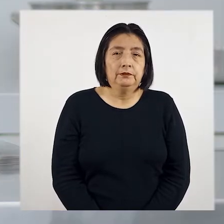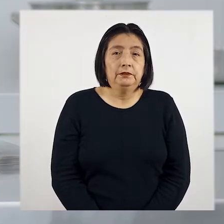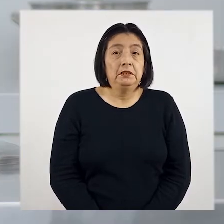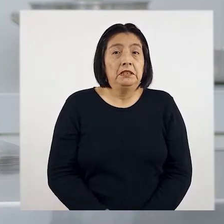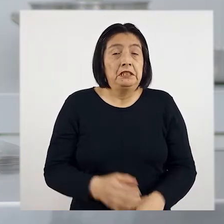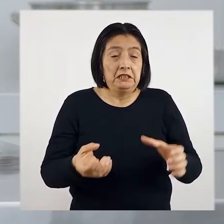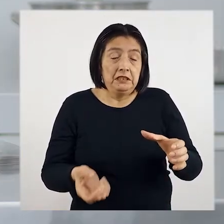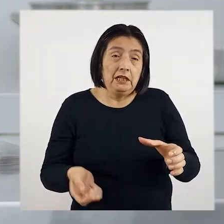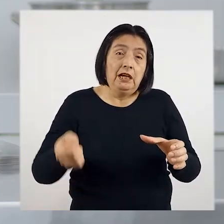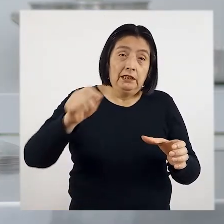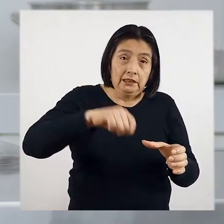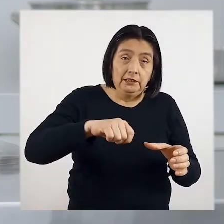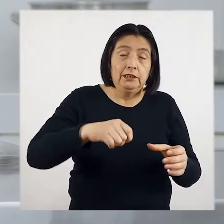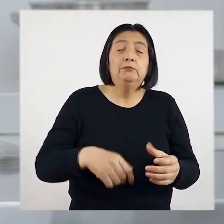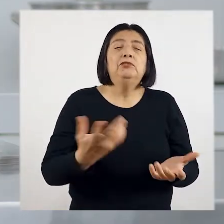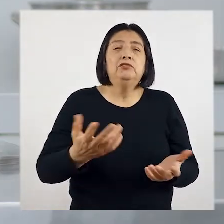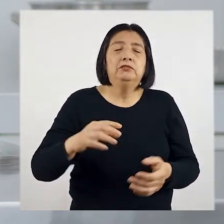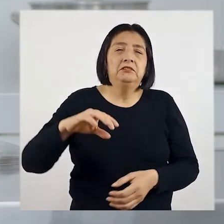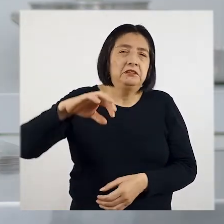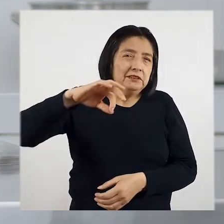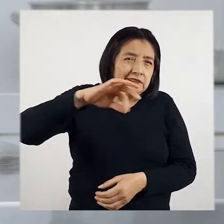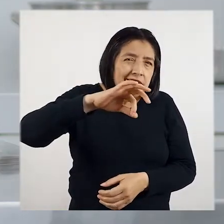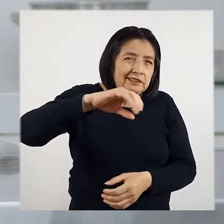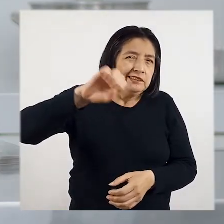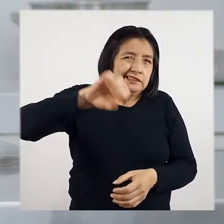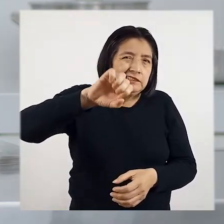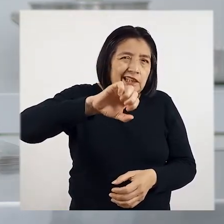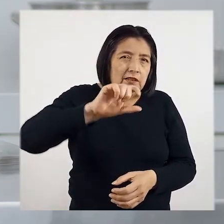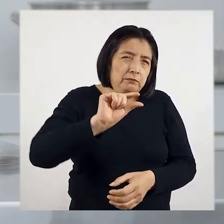Y agregaremos una pizca de sal.